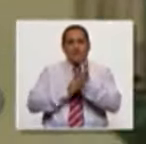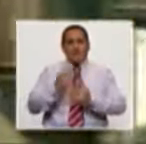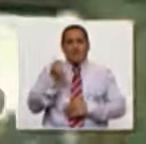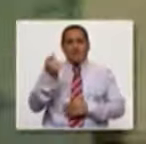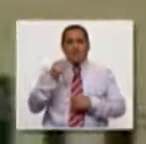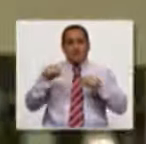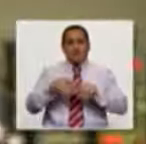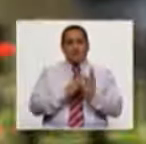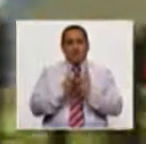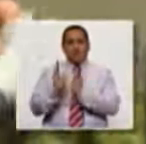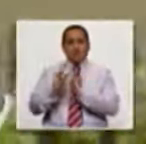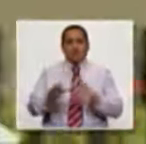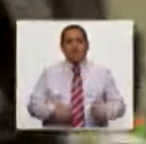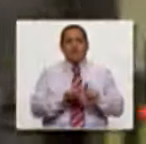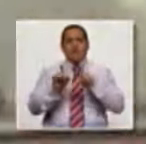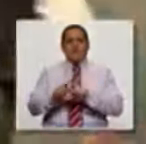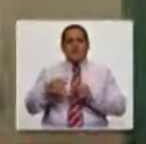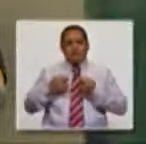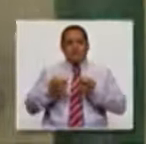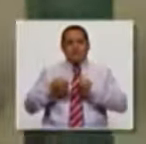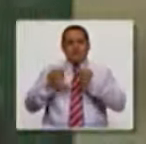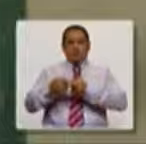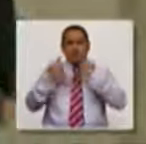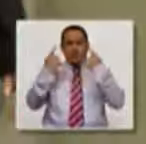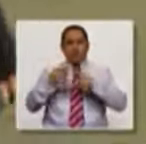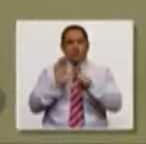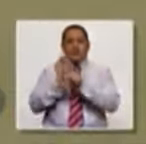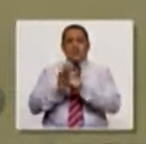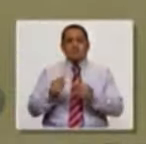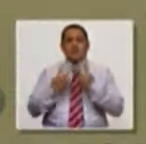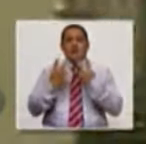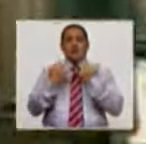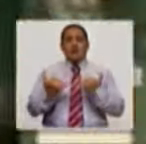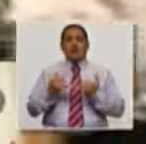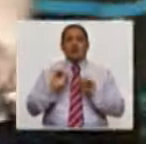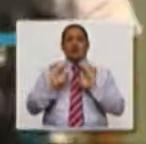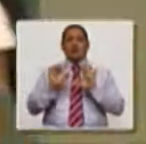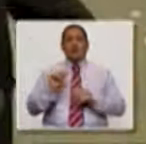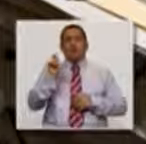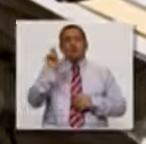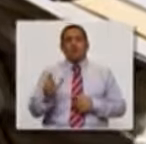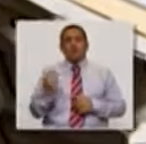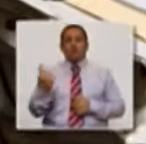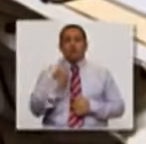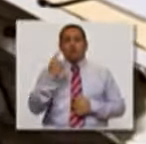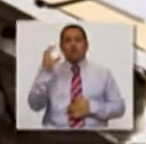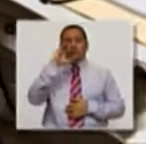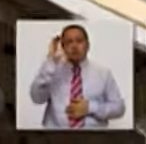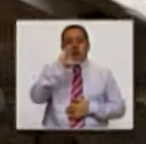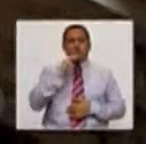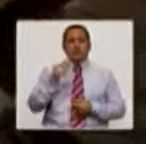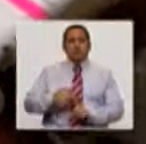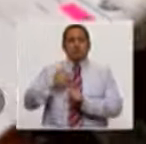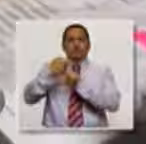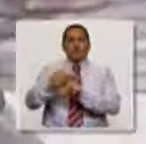de estos procesos, fuerzan las figuras legales para hacerse pasar por uno, solo consiguiendo con ello sumar